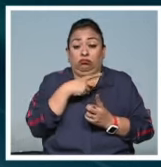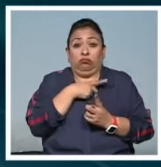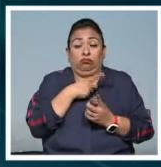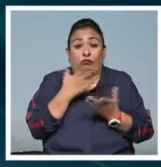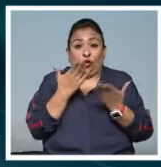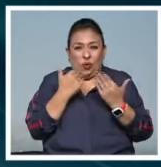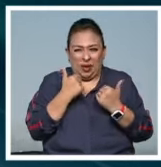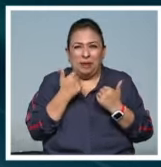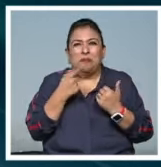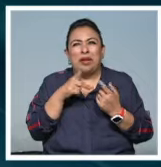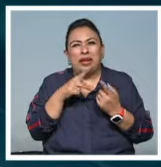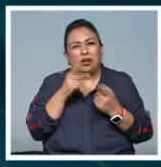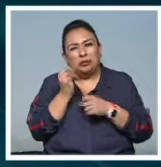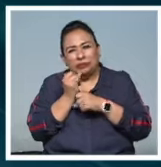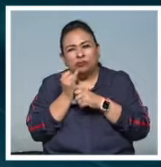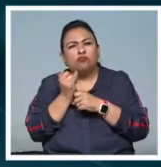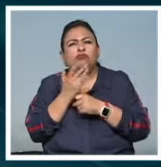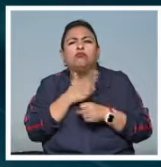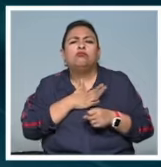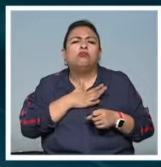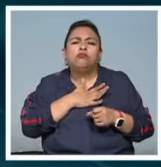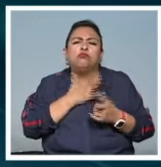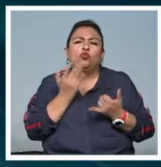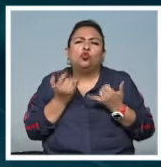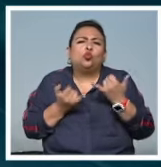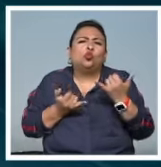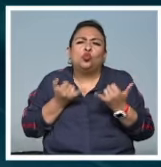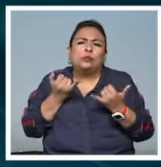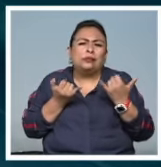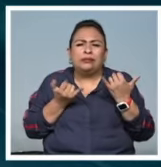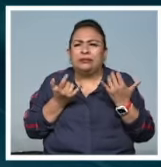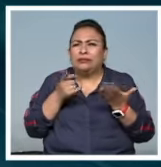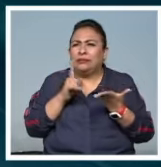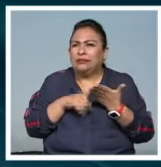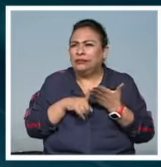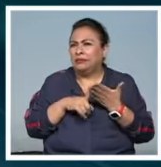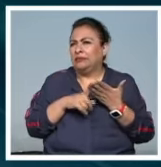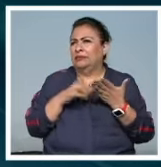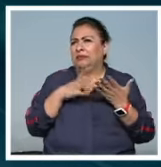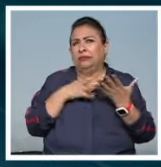Pero lo explora de una manera muy lúdica y llena de